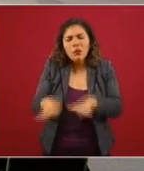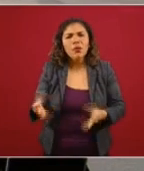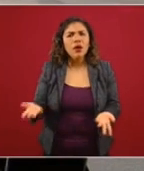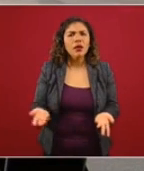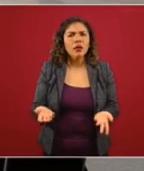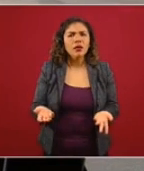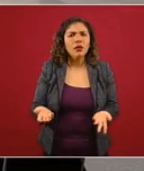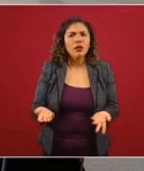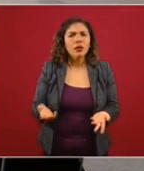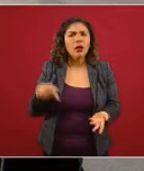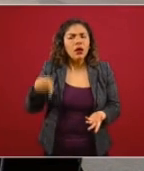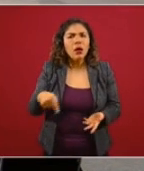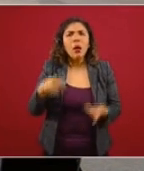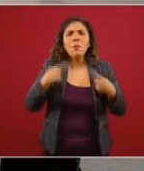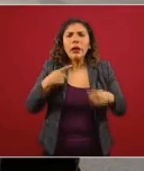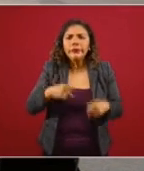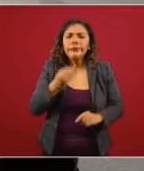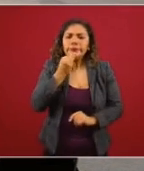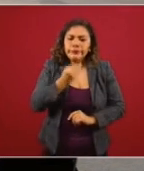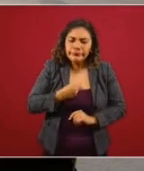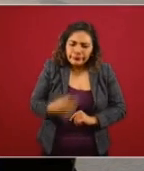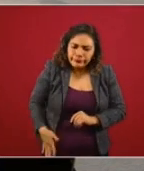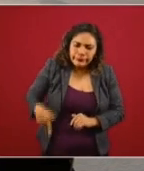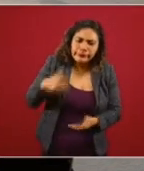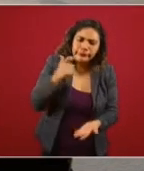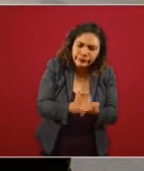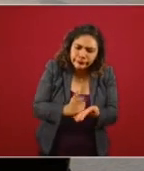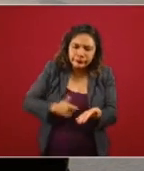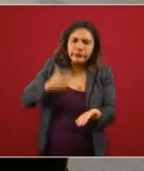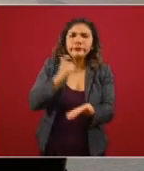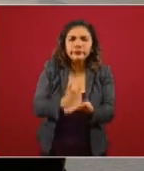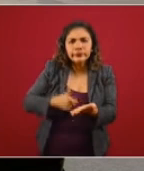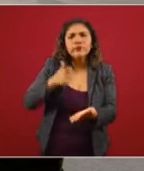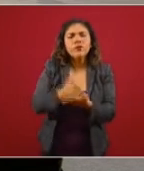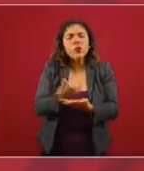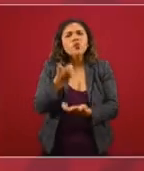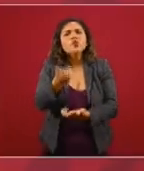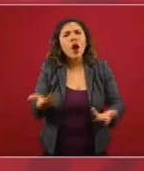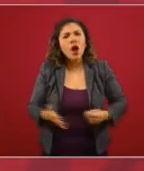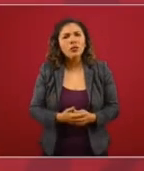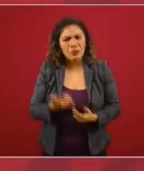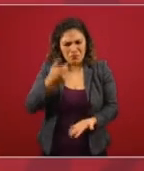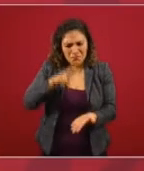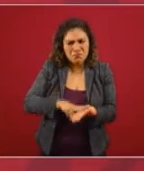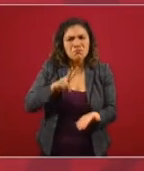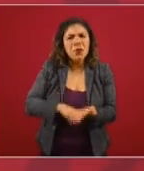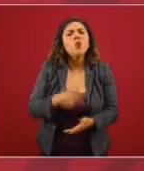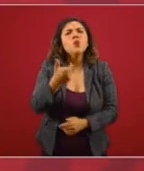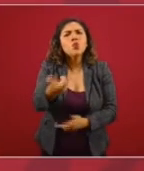¿Cuánto salió de los bolsillos de los mexicanos? ¿Cuánto costó